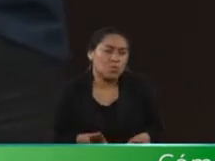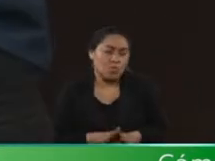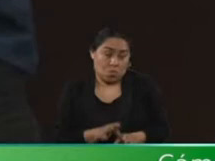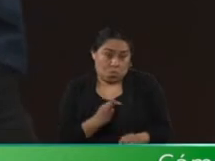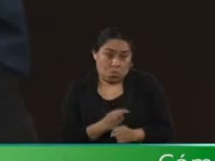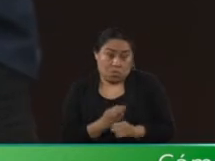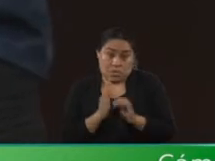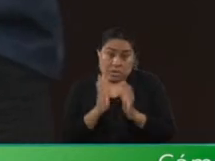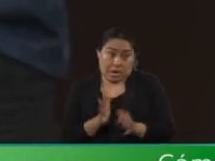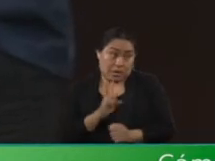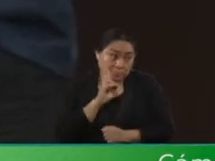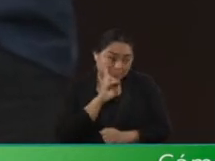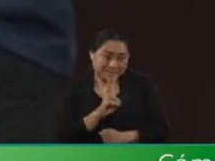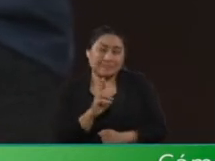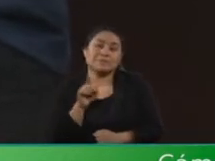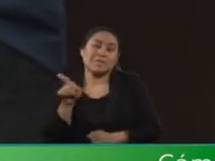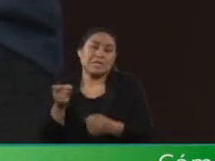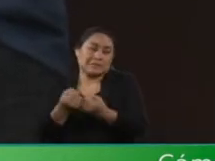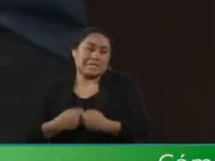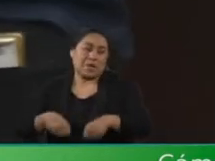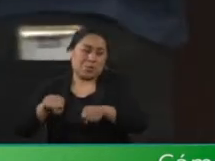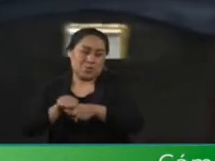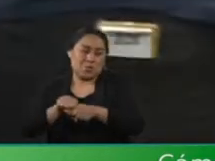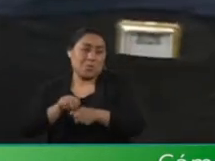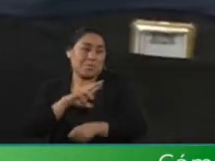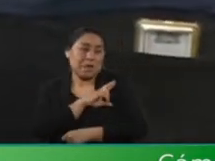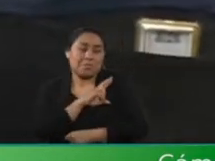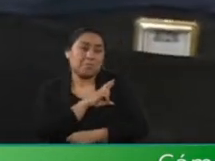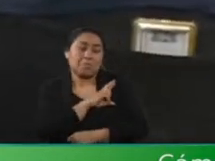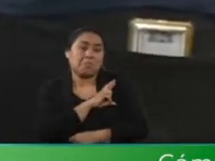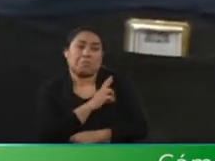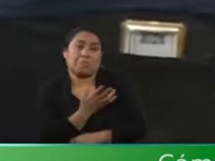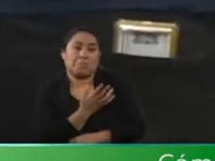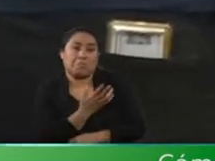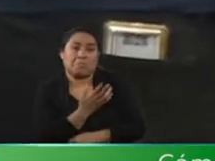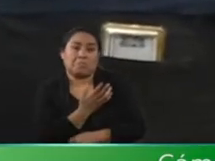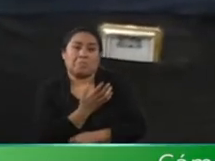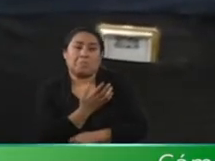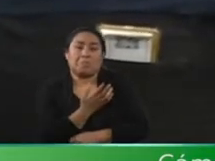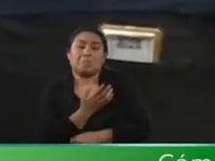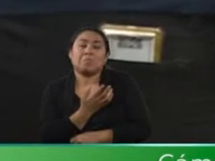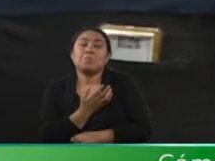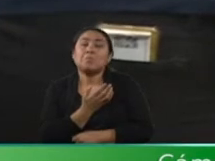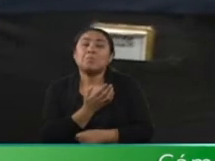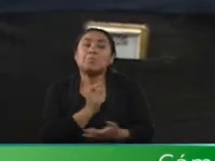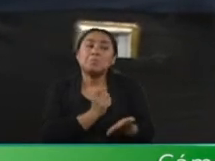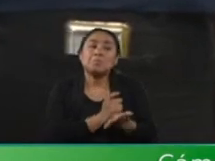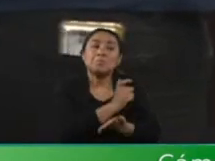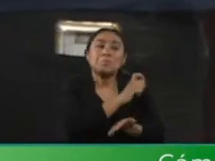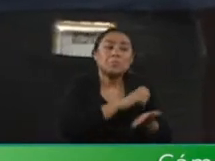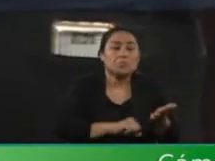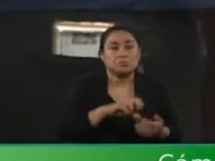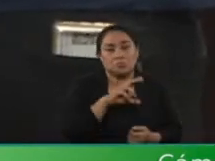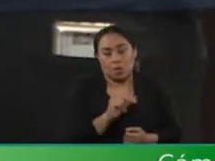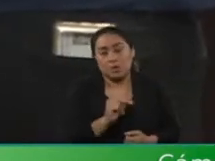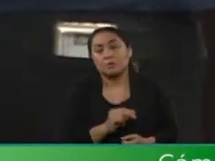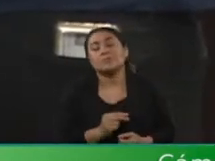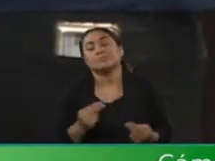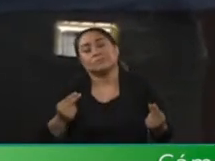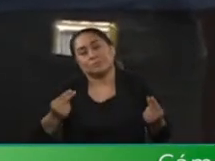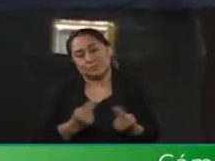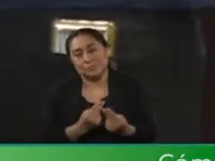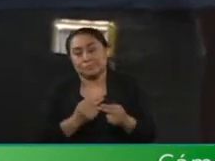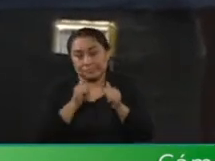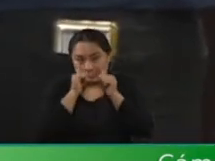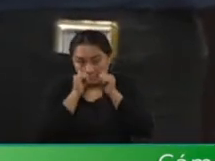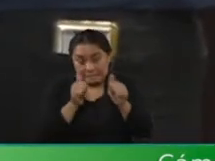realidad los seguros médicos privados no cubren estos tratamientos es momento de dejar Claro que la atención a la Salud